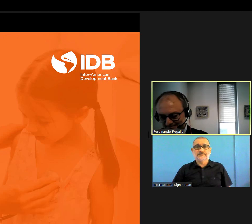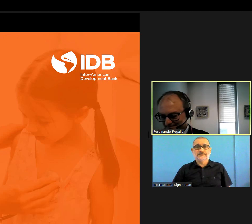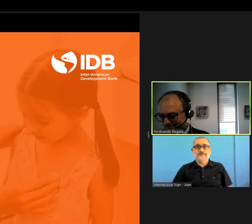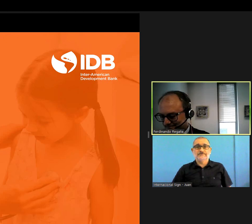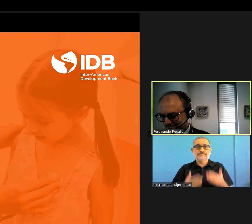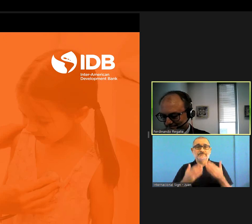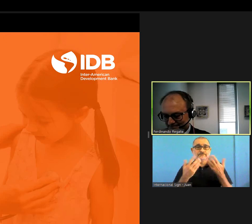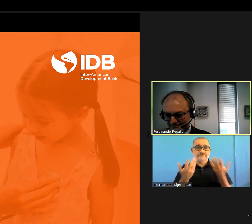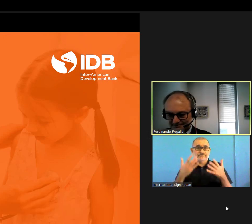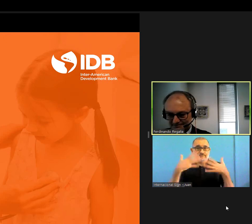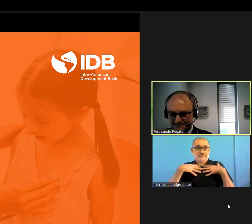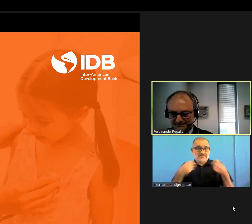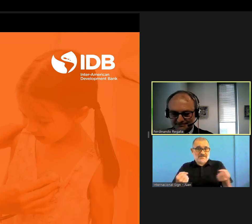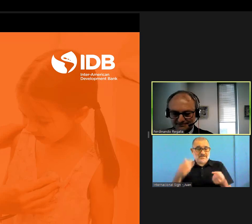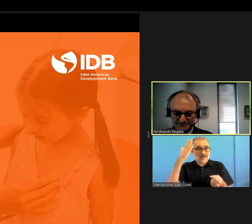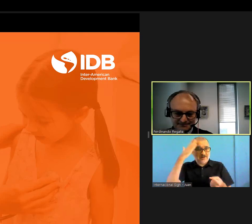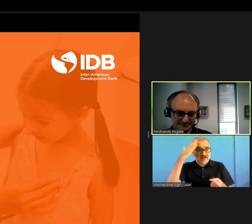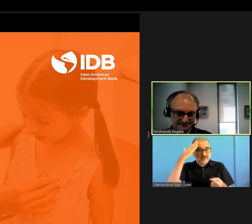doctora Silvana.